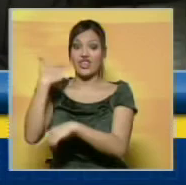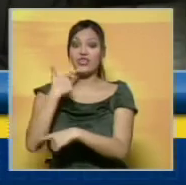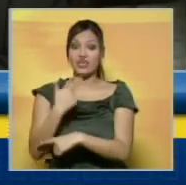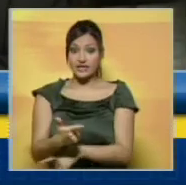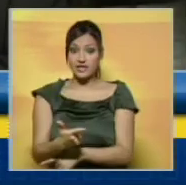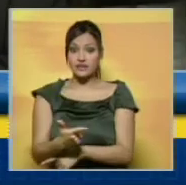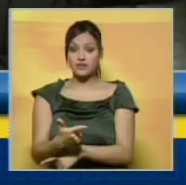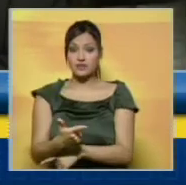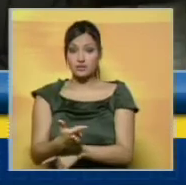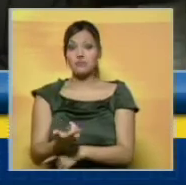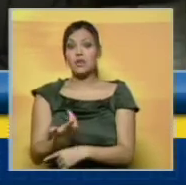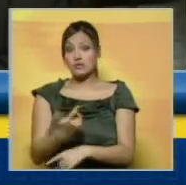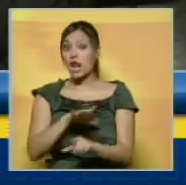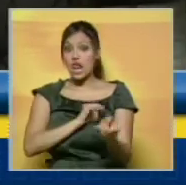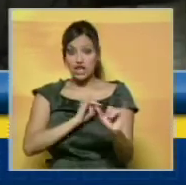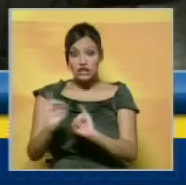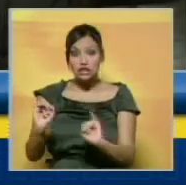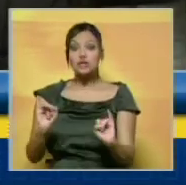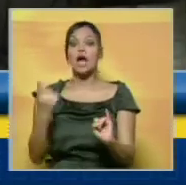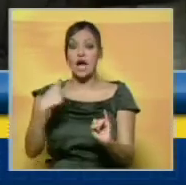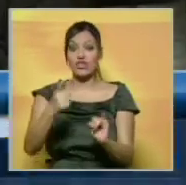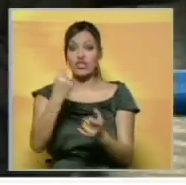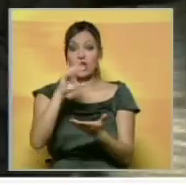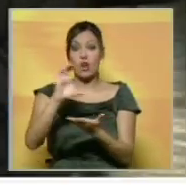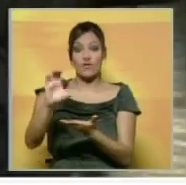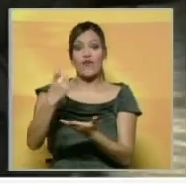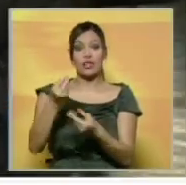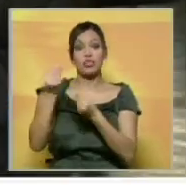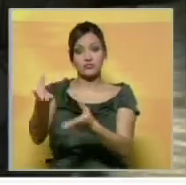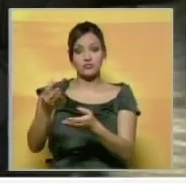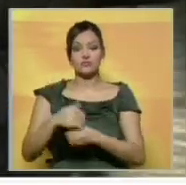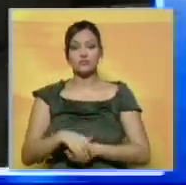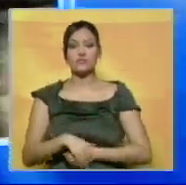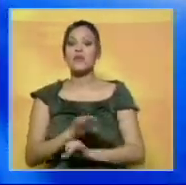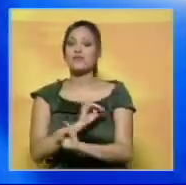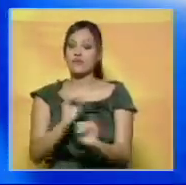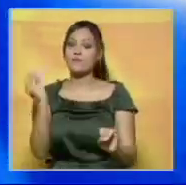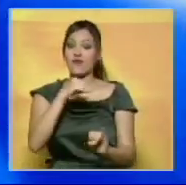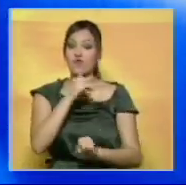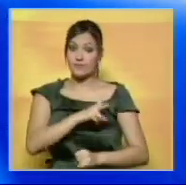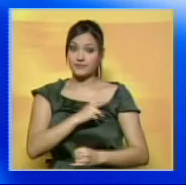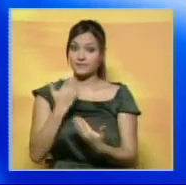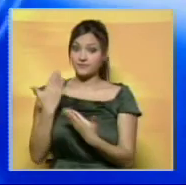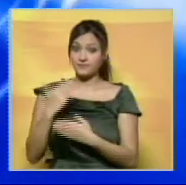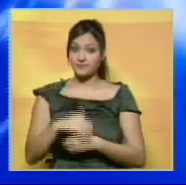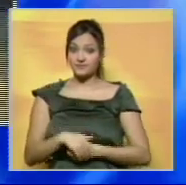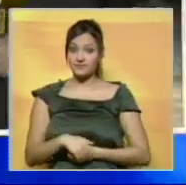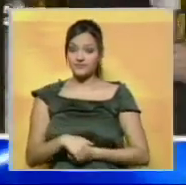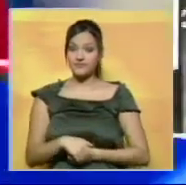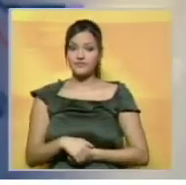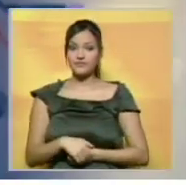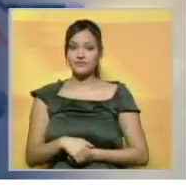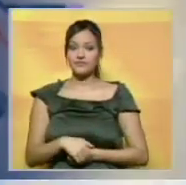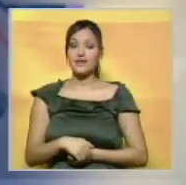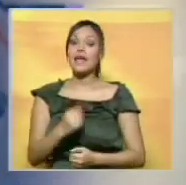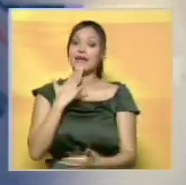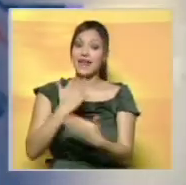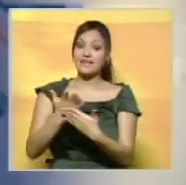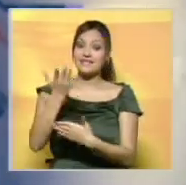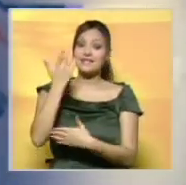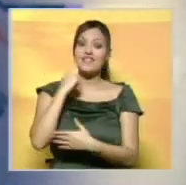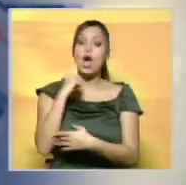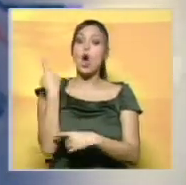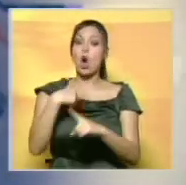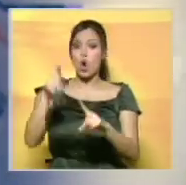ya están los recursos disponibles. Sigan ahora con más de la emisión meridiana de su noticiero Venevisión. Gracias, Santiago.